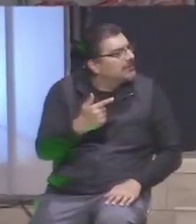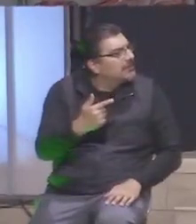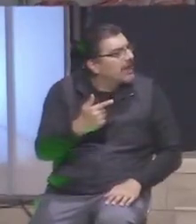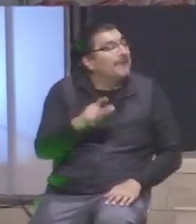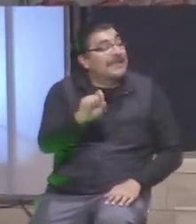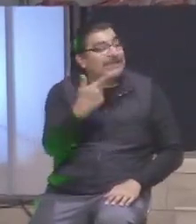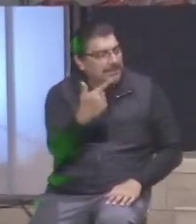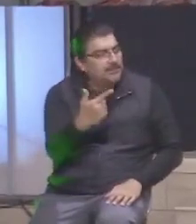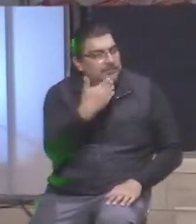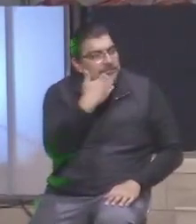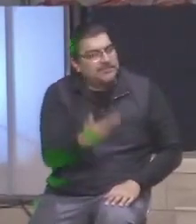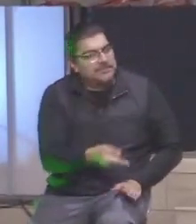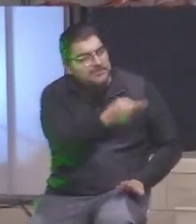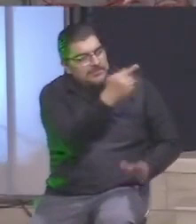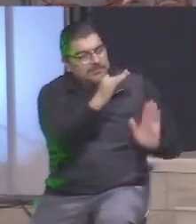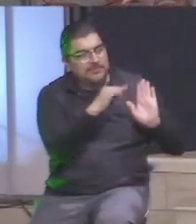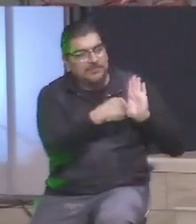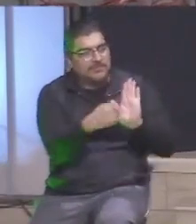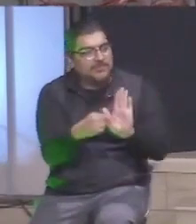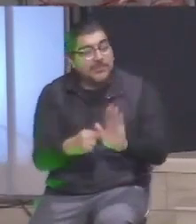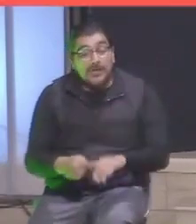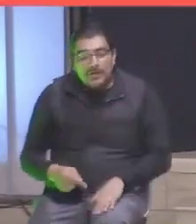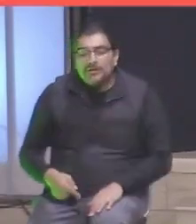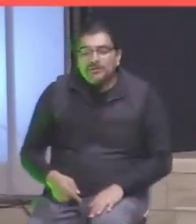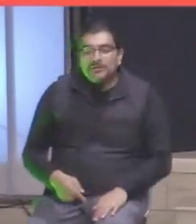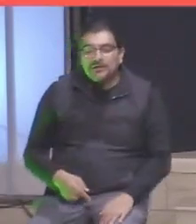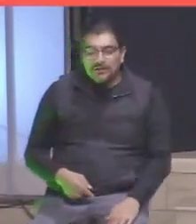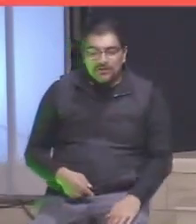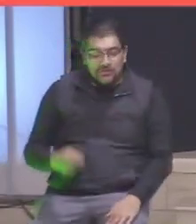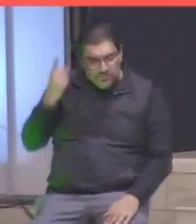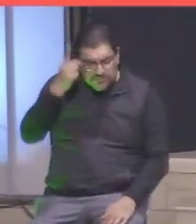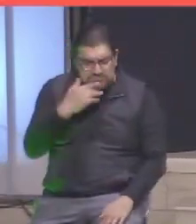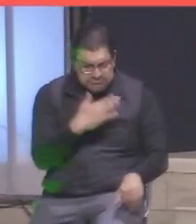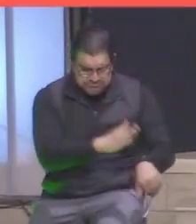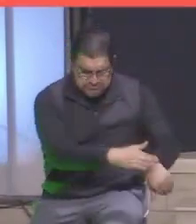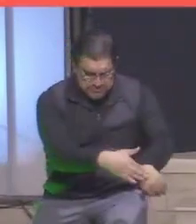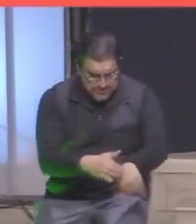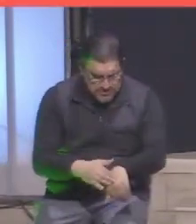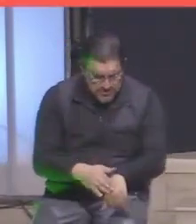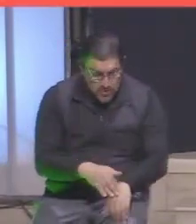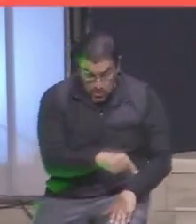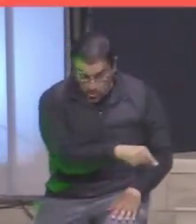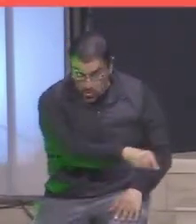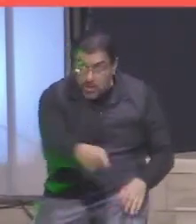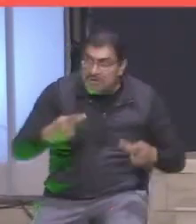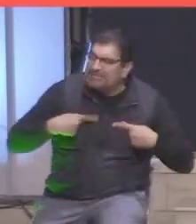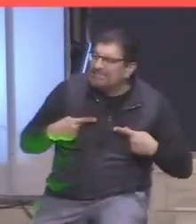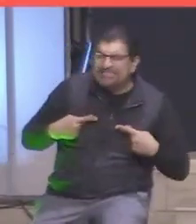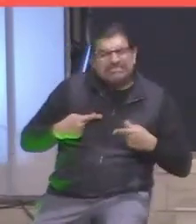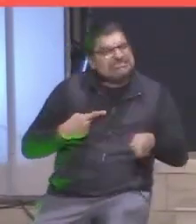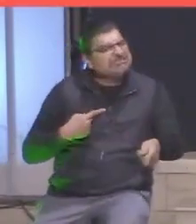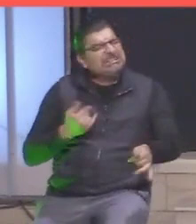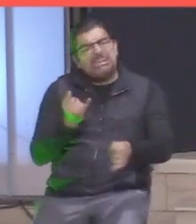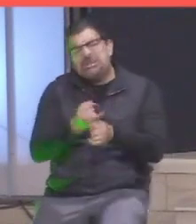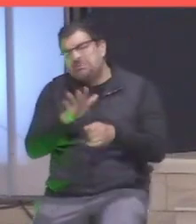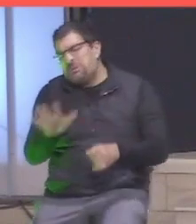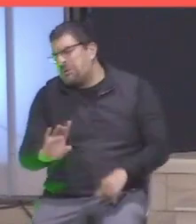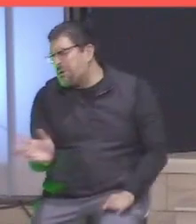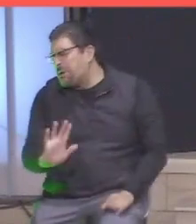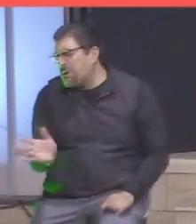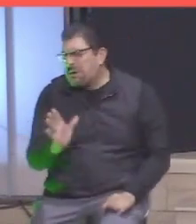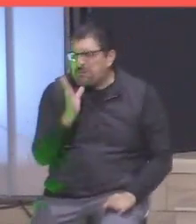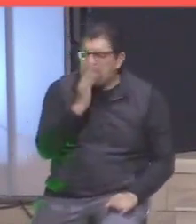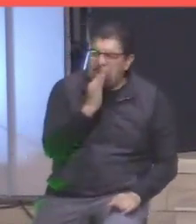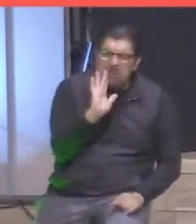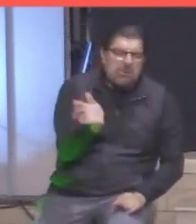27 ahí está él les dijo lo que es imposible para los hombres es posible para Dios